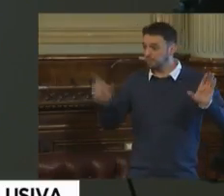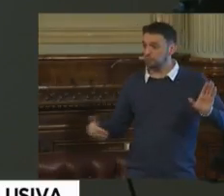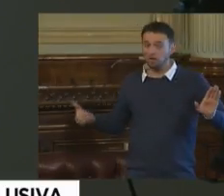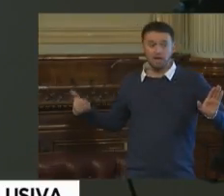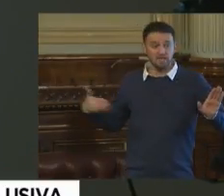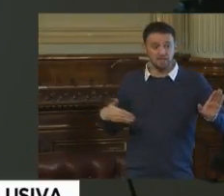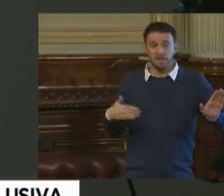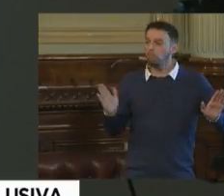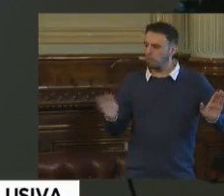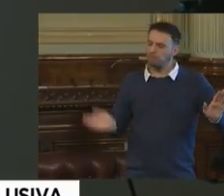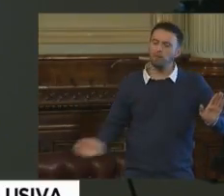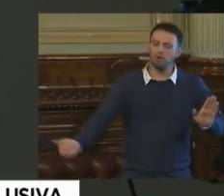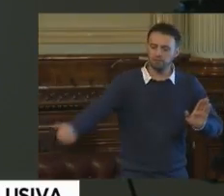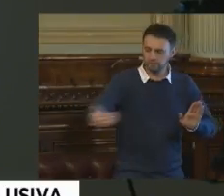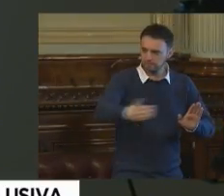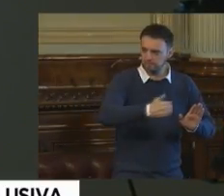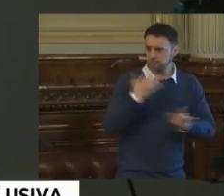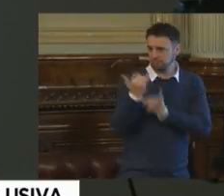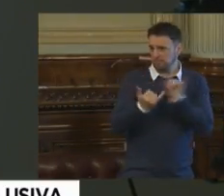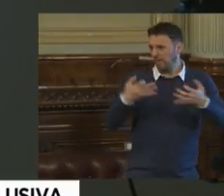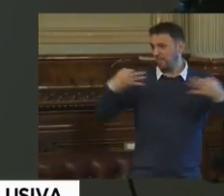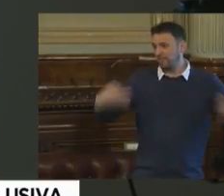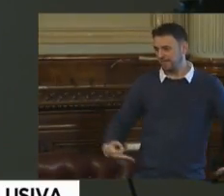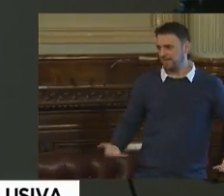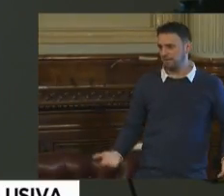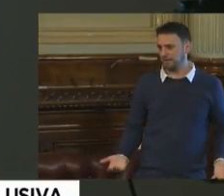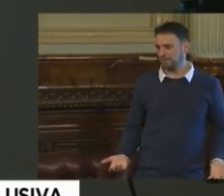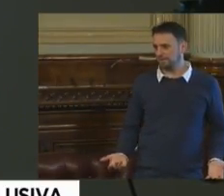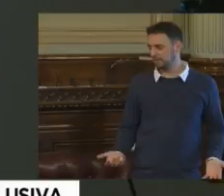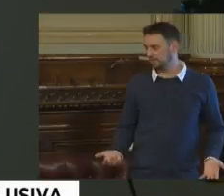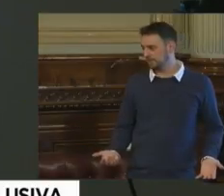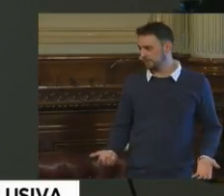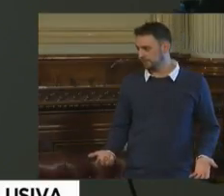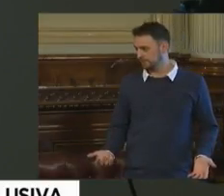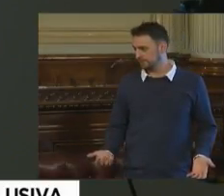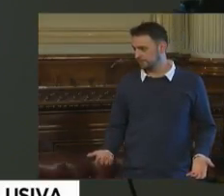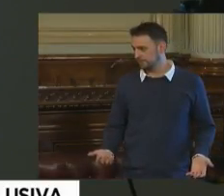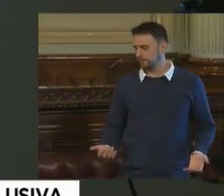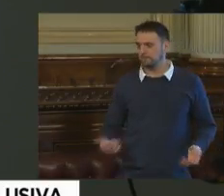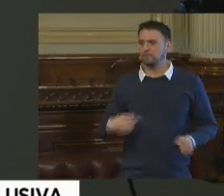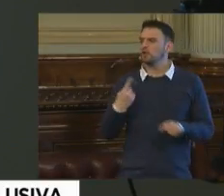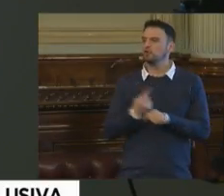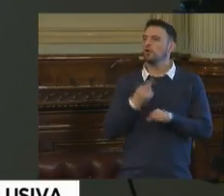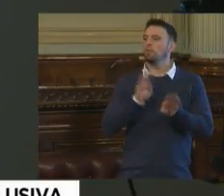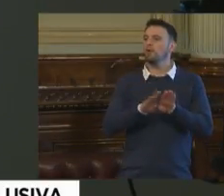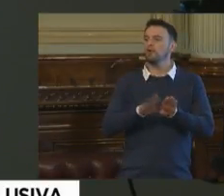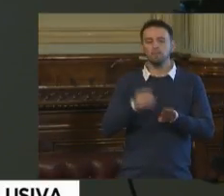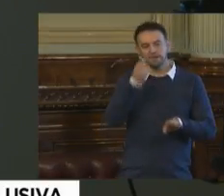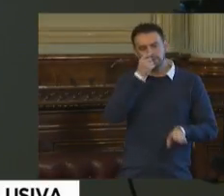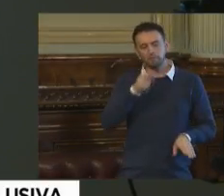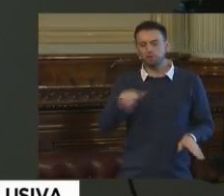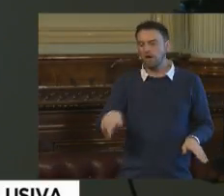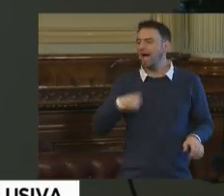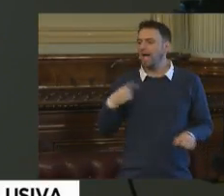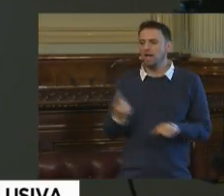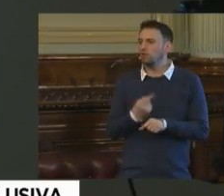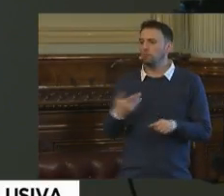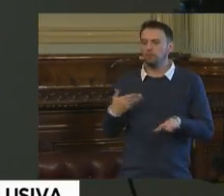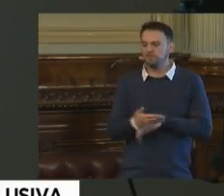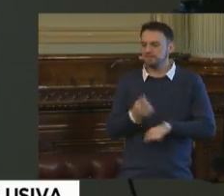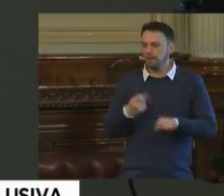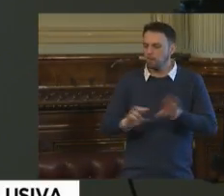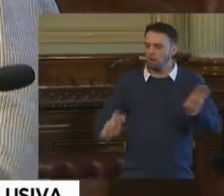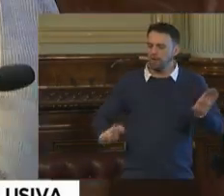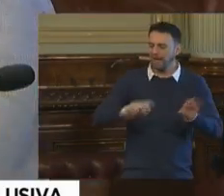para hacer esa función no pedimos para poder entrar que nos habiliten en la entrada vamos y